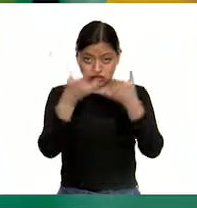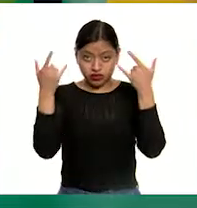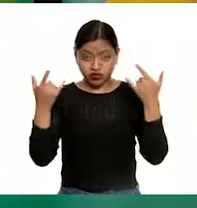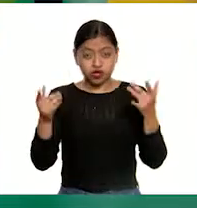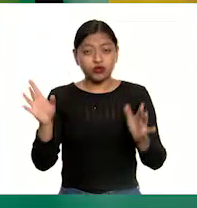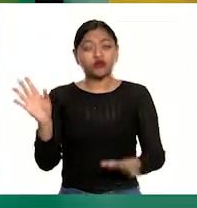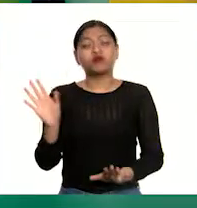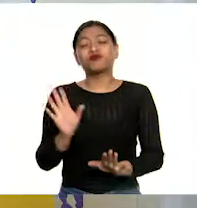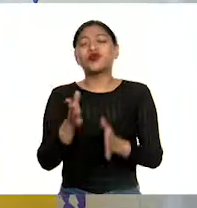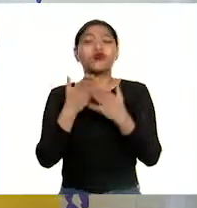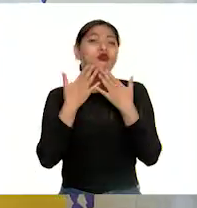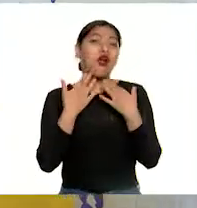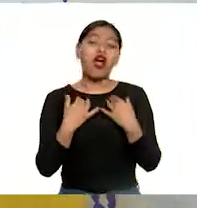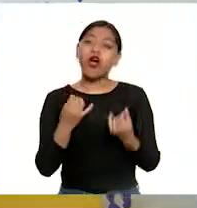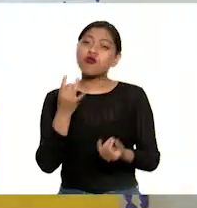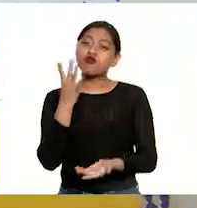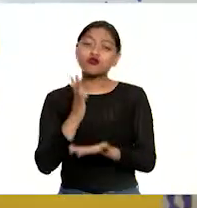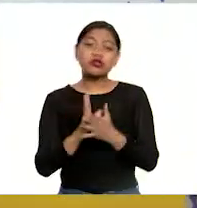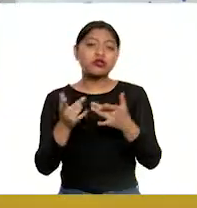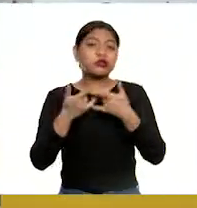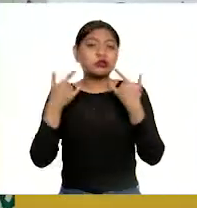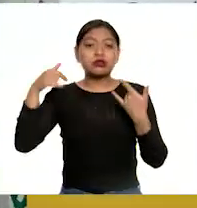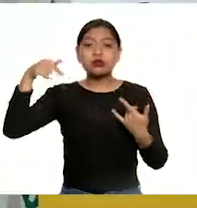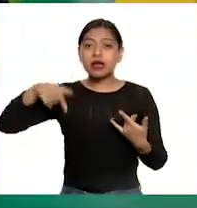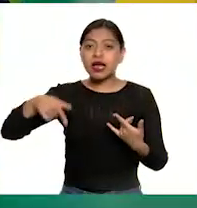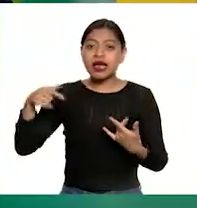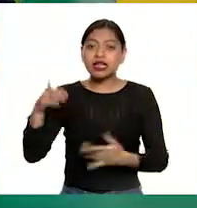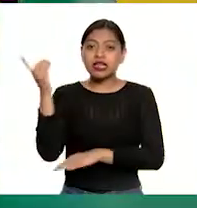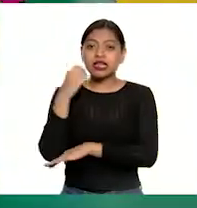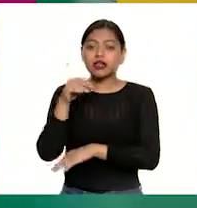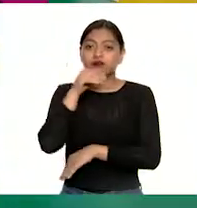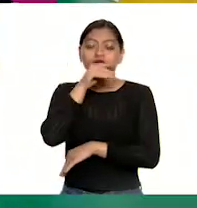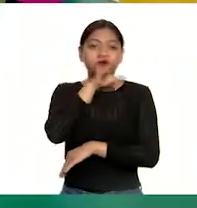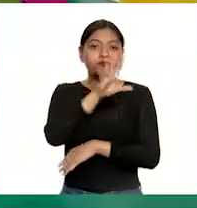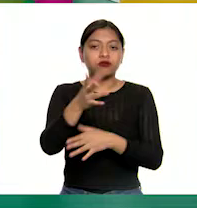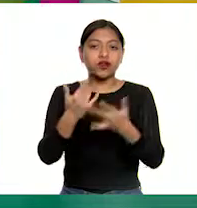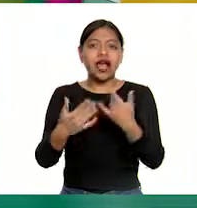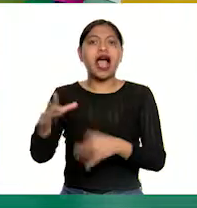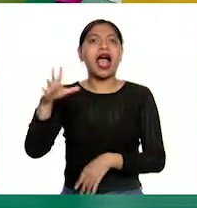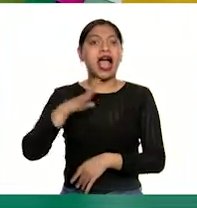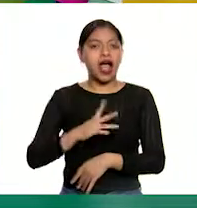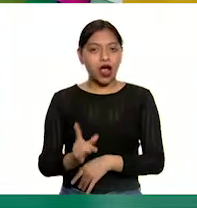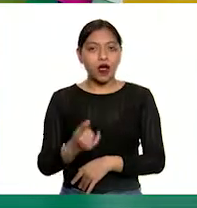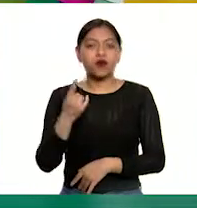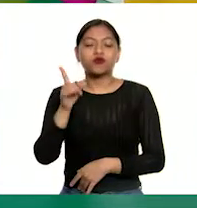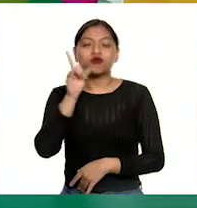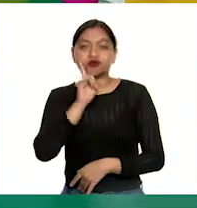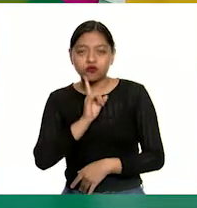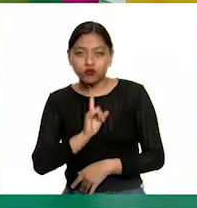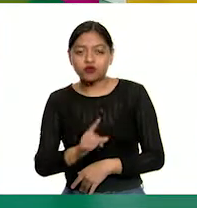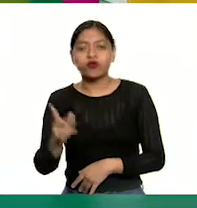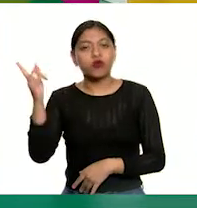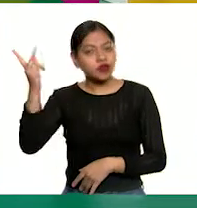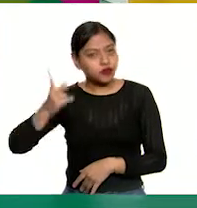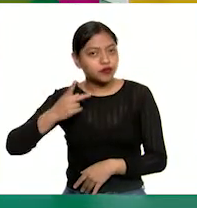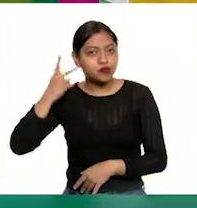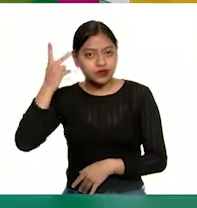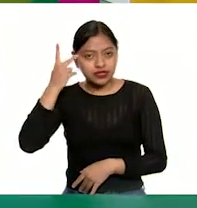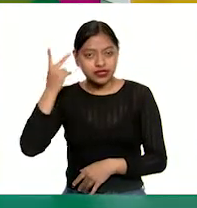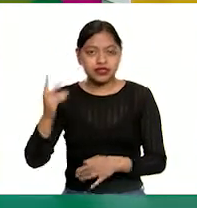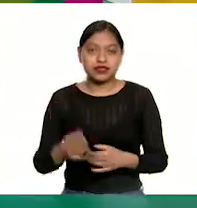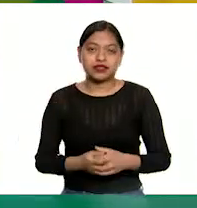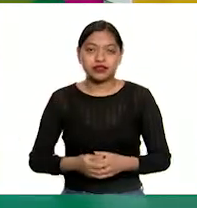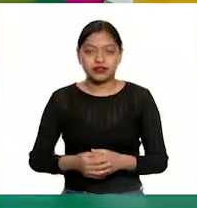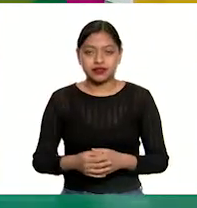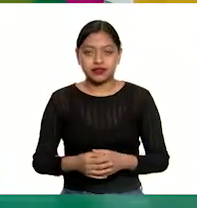tenemos otro cuento, pero sí tenemos uno de princesas. ¿Un cuento y de príncipes encantados. A ver, le voy a preguntar